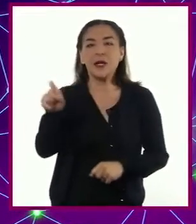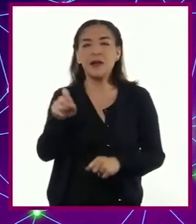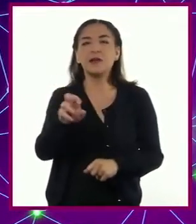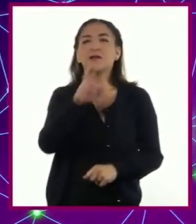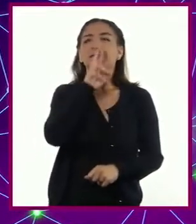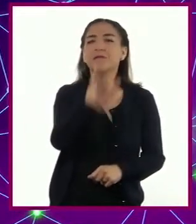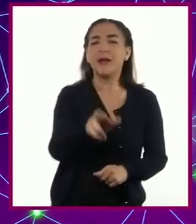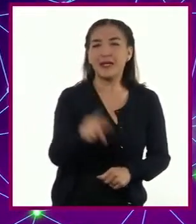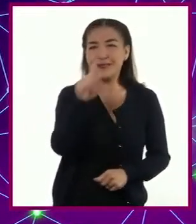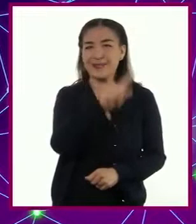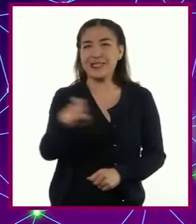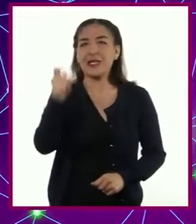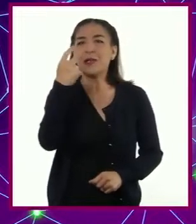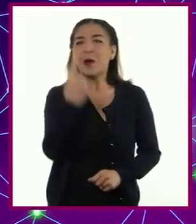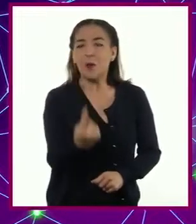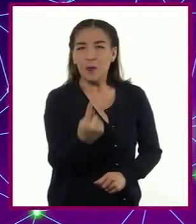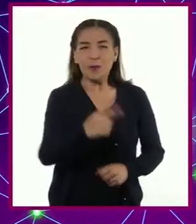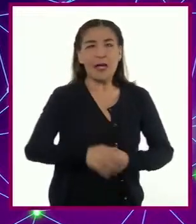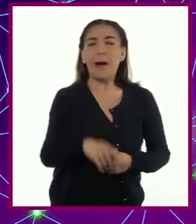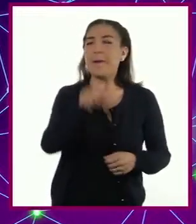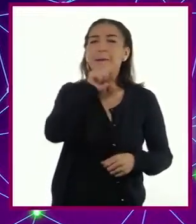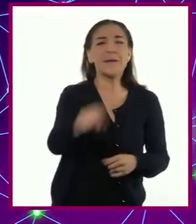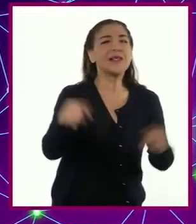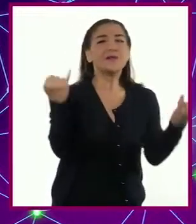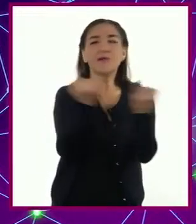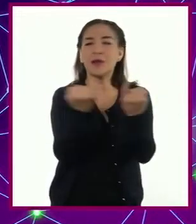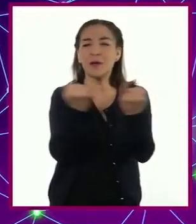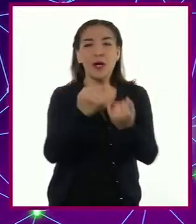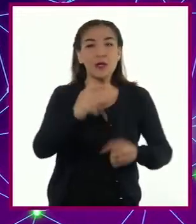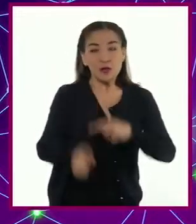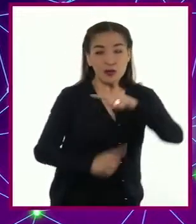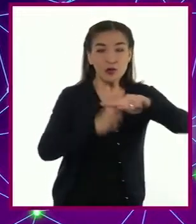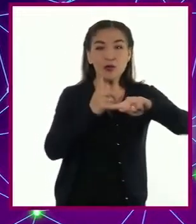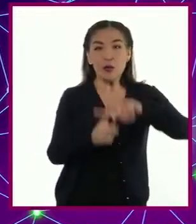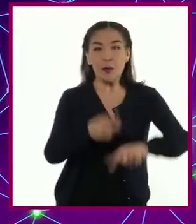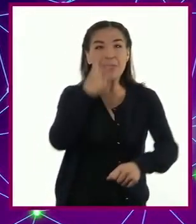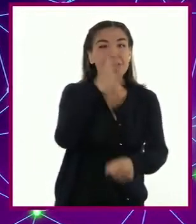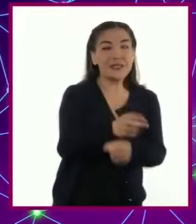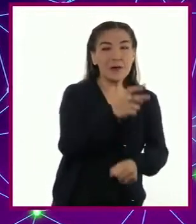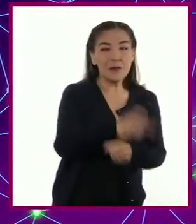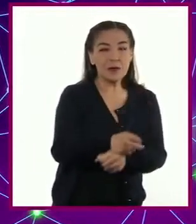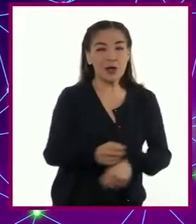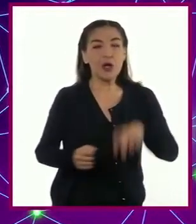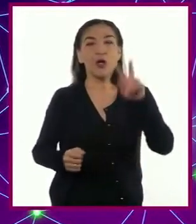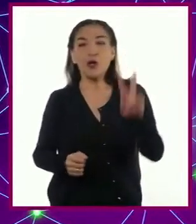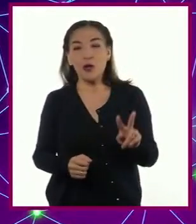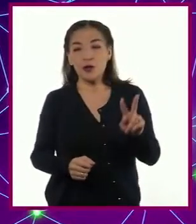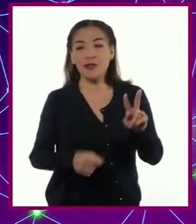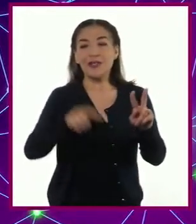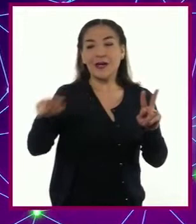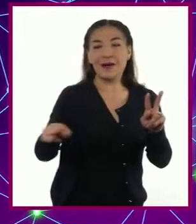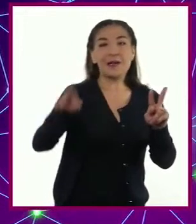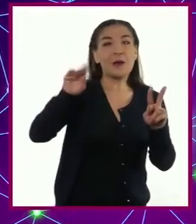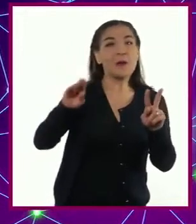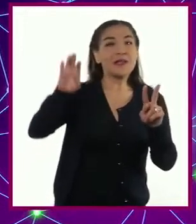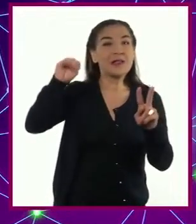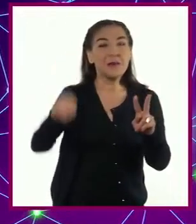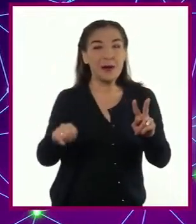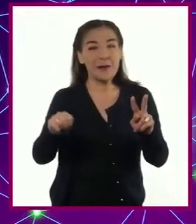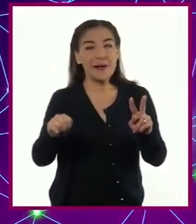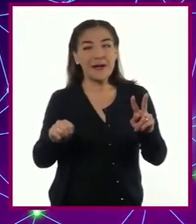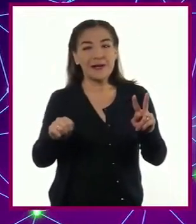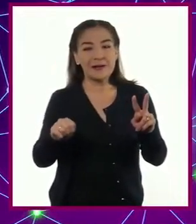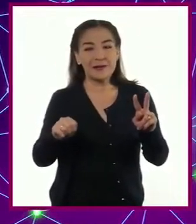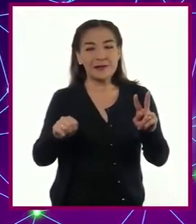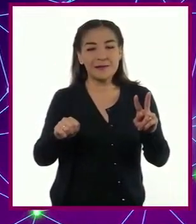daban 101. La misma cantidad, sumar la segunda cifra, 2, y la penúltima,